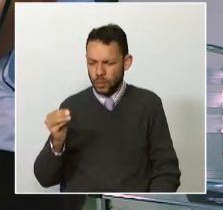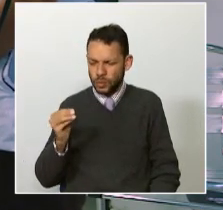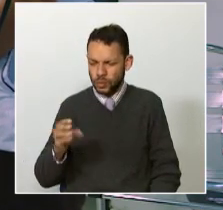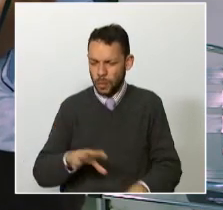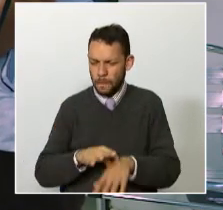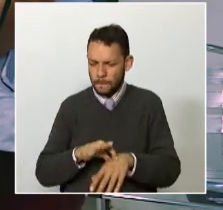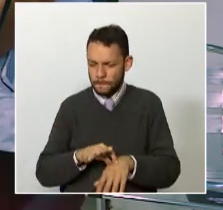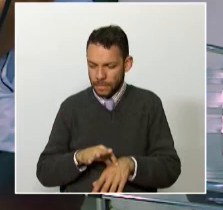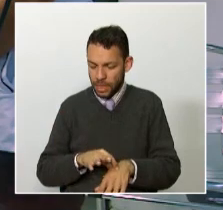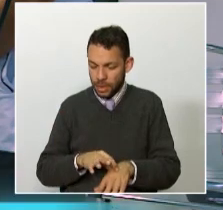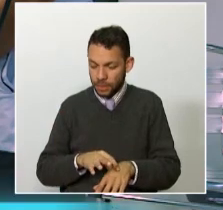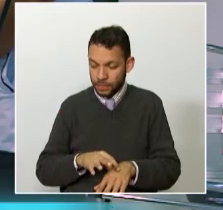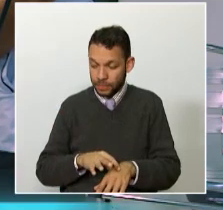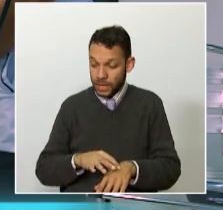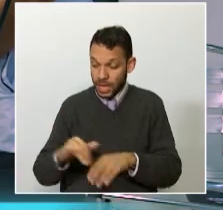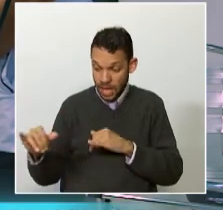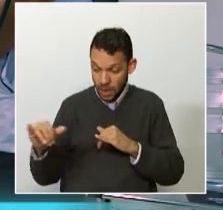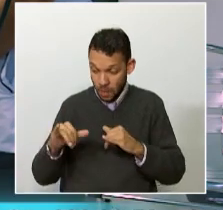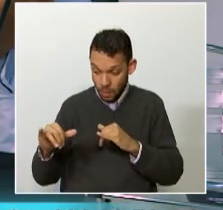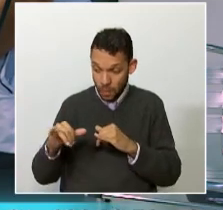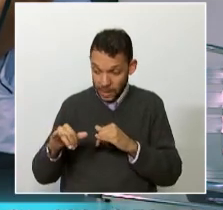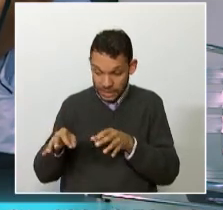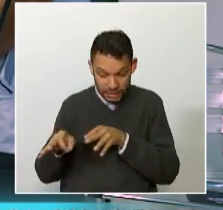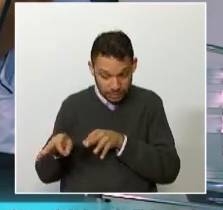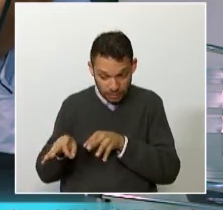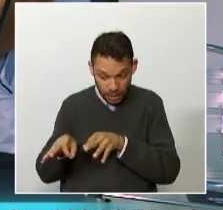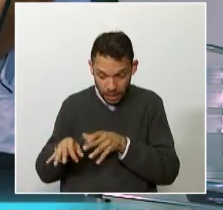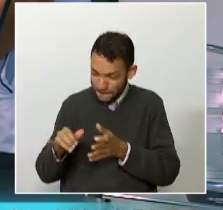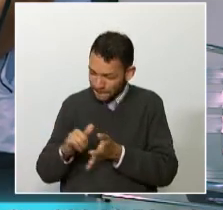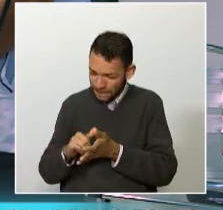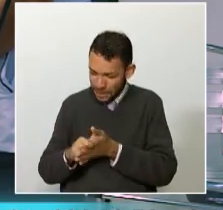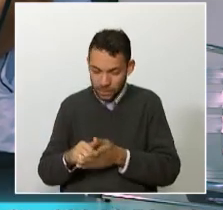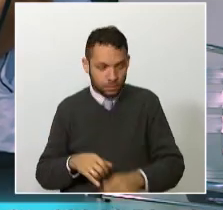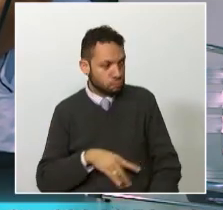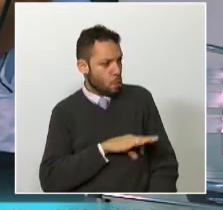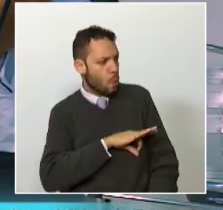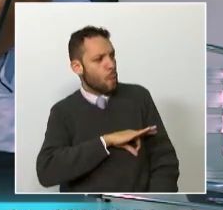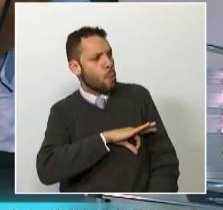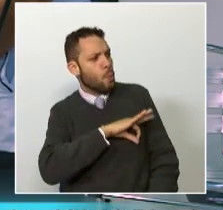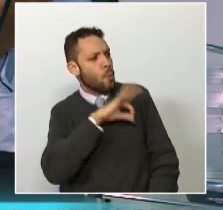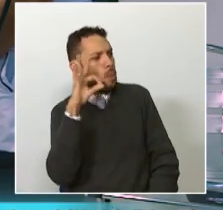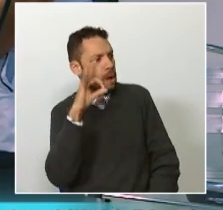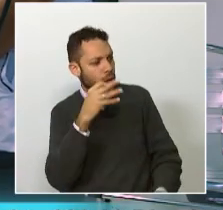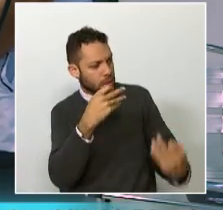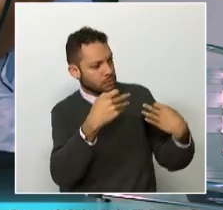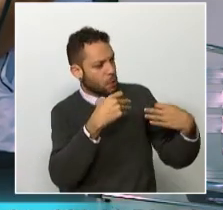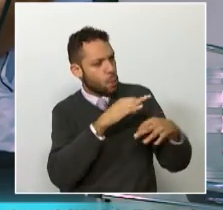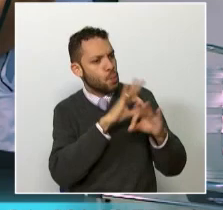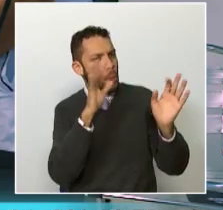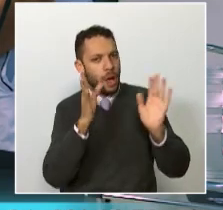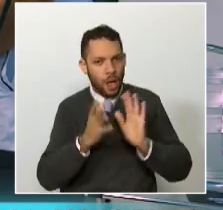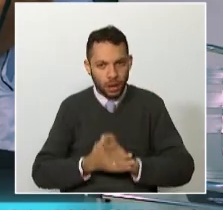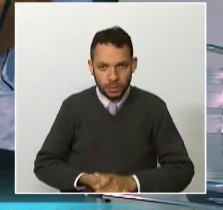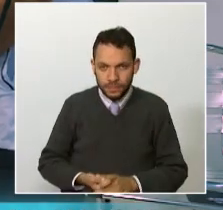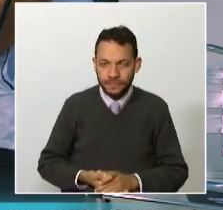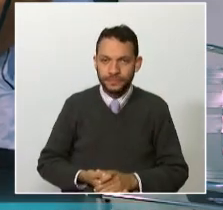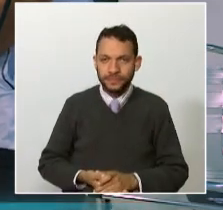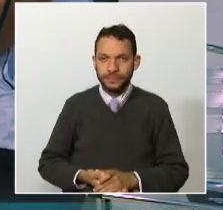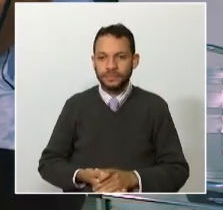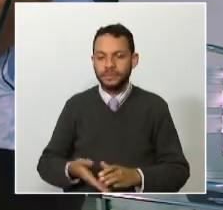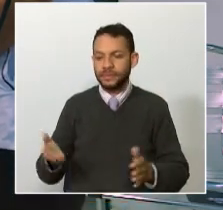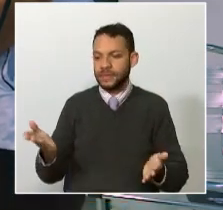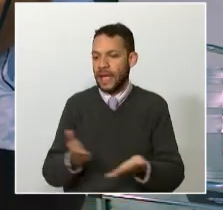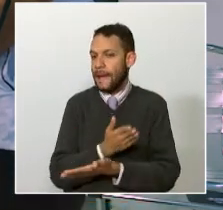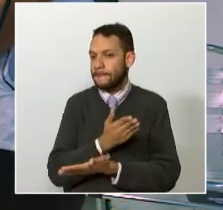¿le dijeron y le hablaron de esa correlación? ¿O nunca le dio ni...? No, nunca, para nada. Aparte odontología y aparte